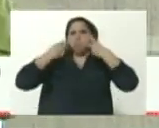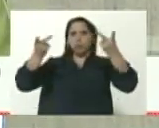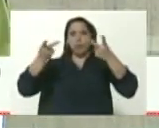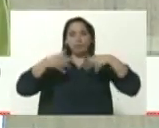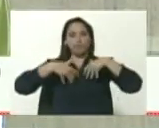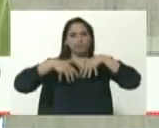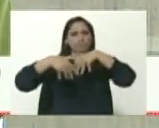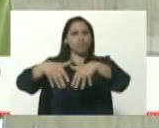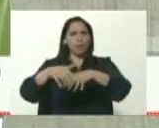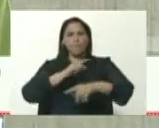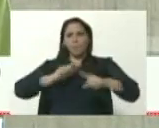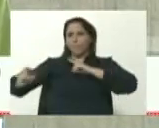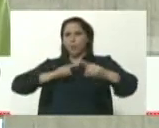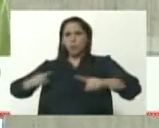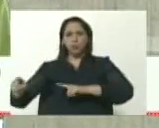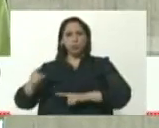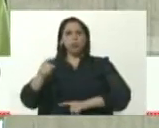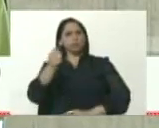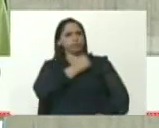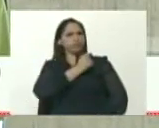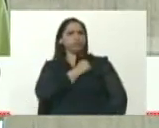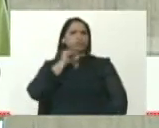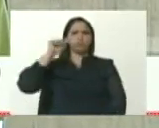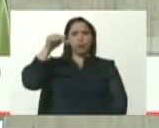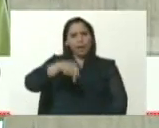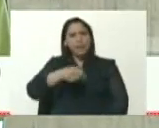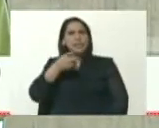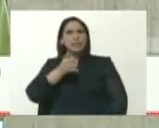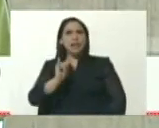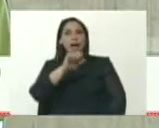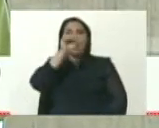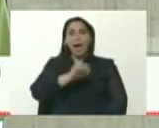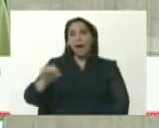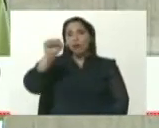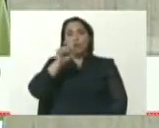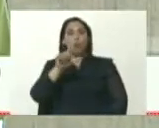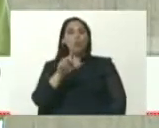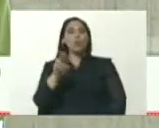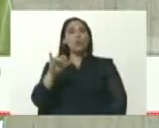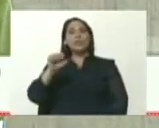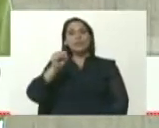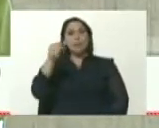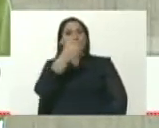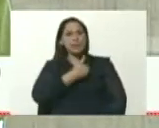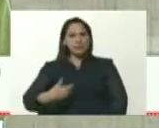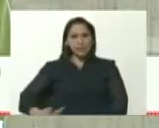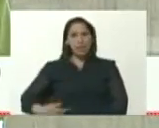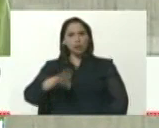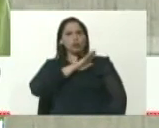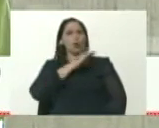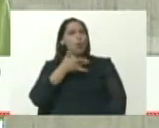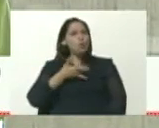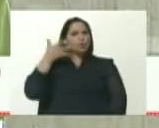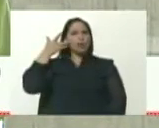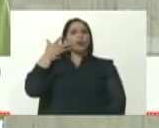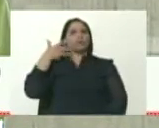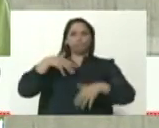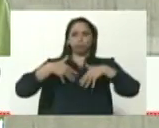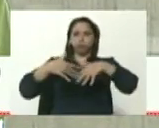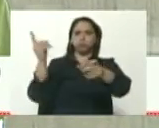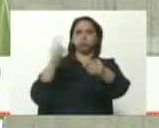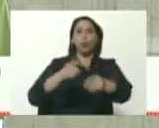militantes, dirigentes, simpatizantes. Aquí estaba arroba Luis Yara, presidente. Soy orgullosamente militante